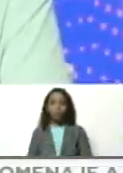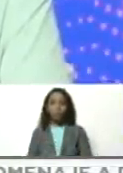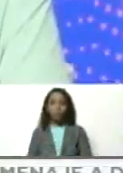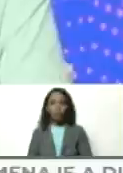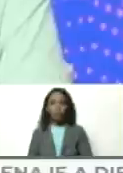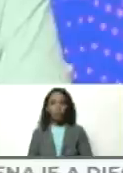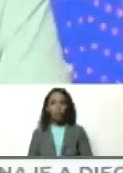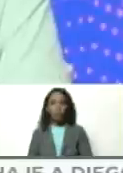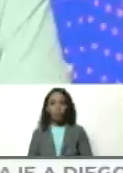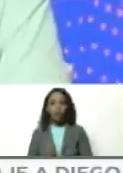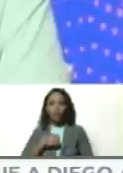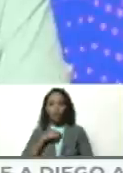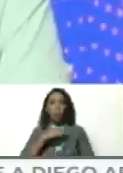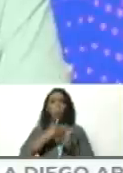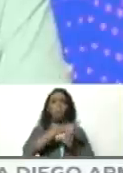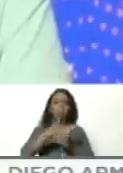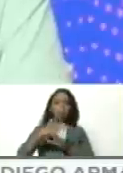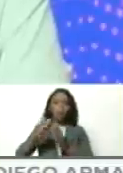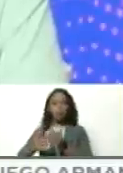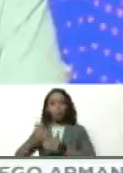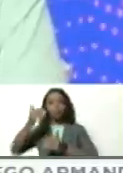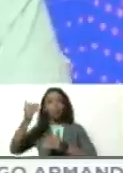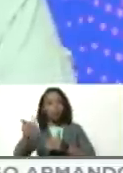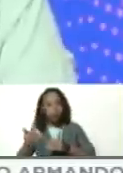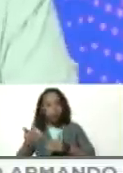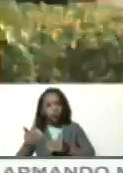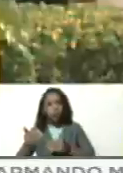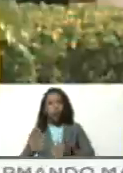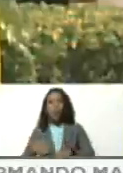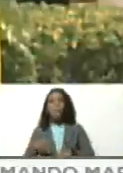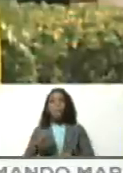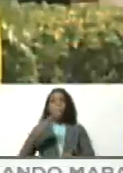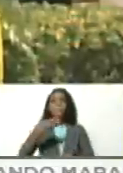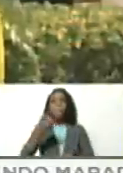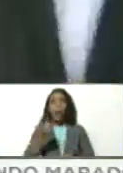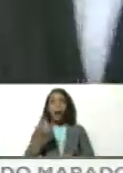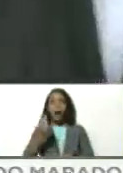Estuvimos compartiendo después con Pablo Montero.